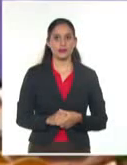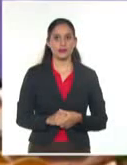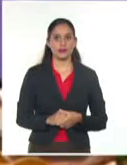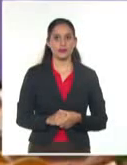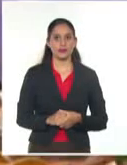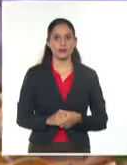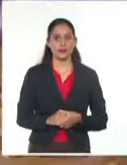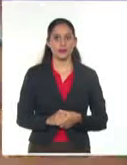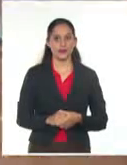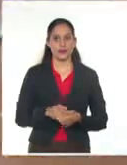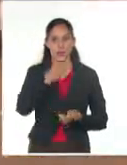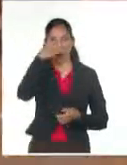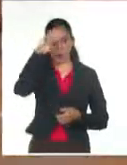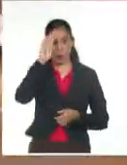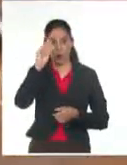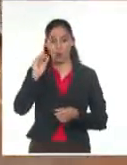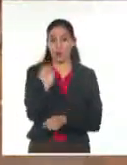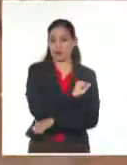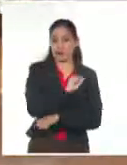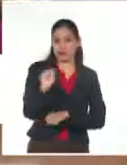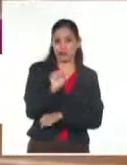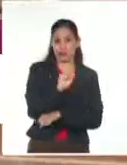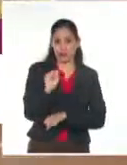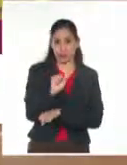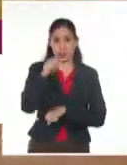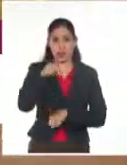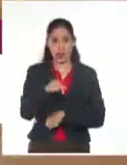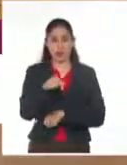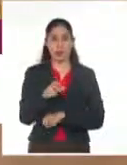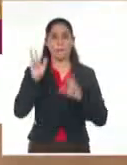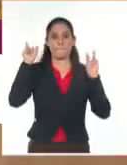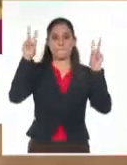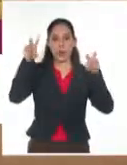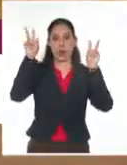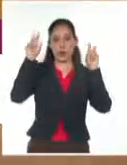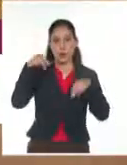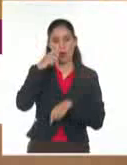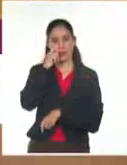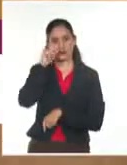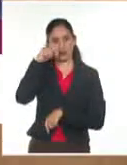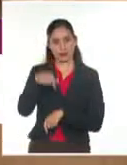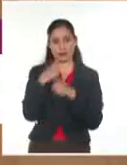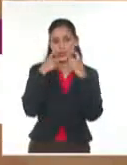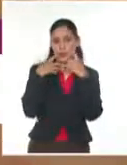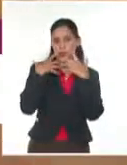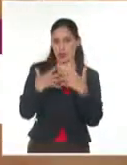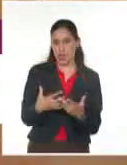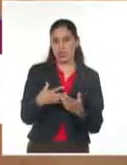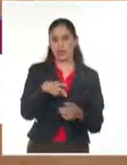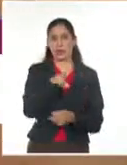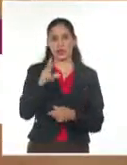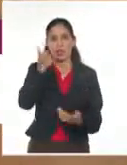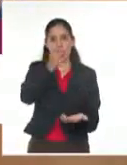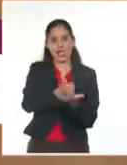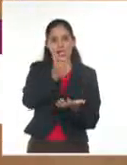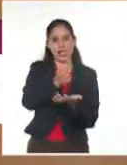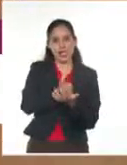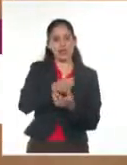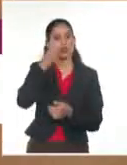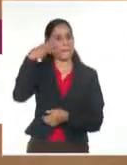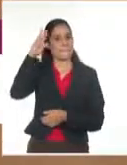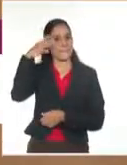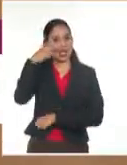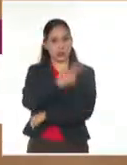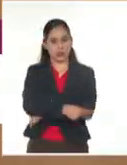Cuba saldó con victoria su debut en el Campeonato Norseca de voleibol masculino categoría sub-21 con sede en Nogales, estado de Sonora,